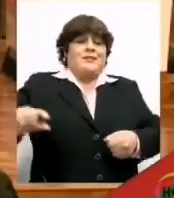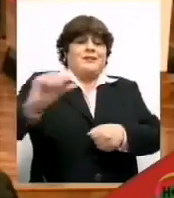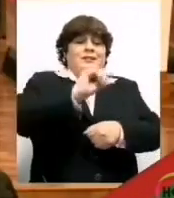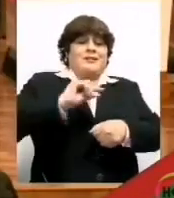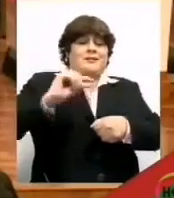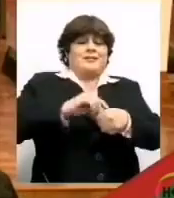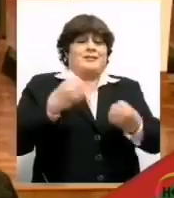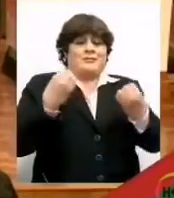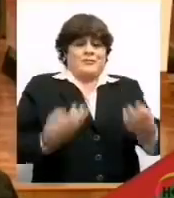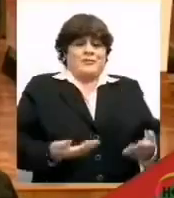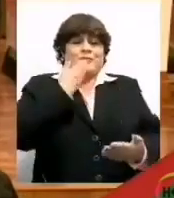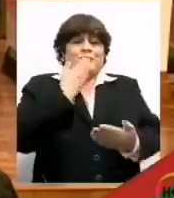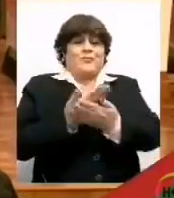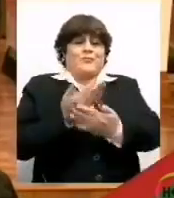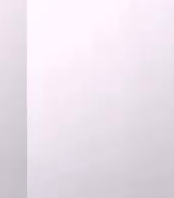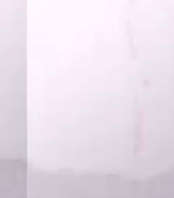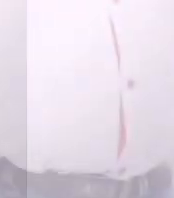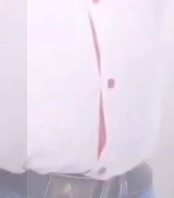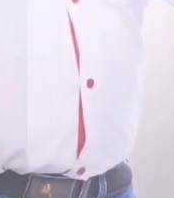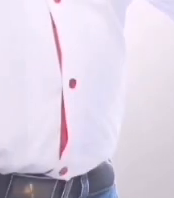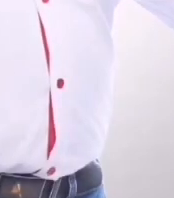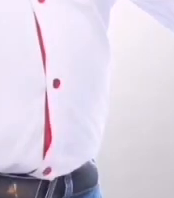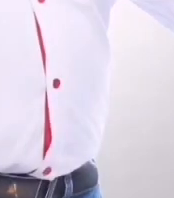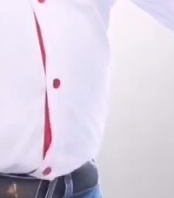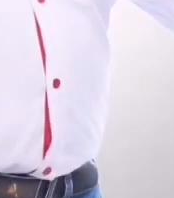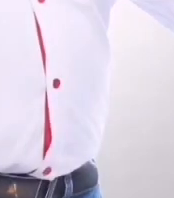muy buenas noches permiso